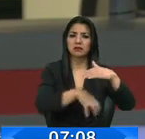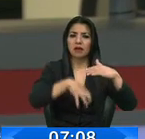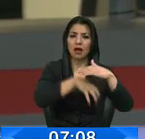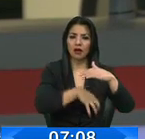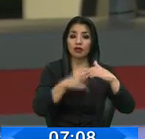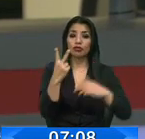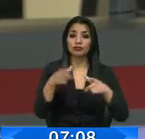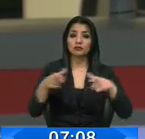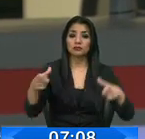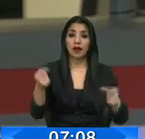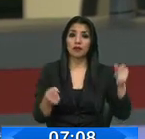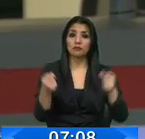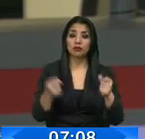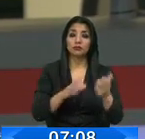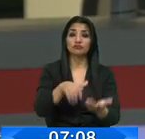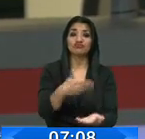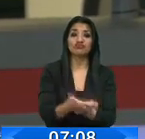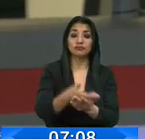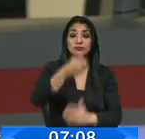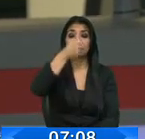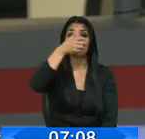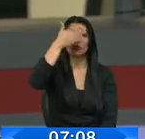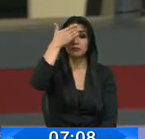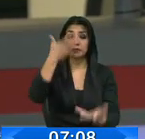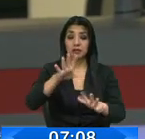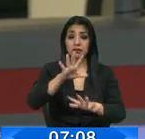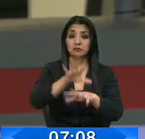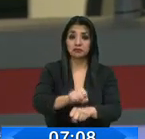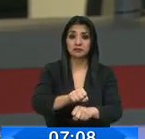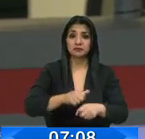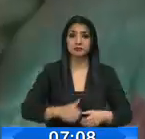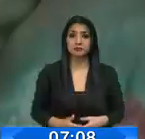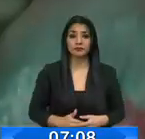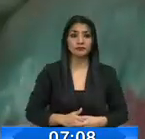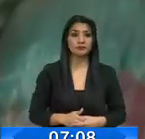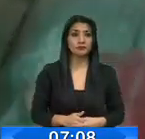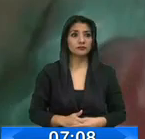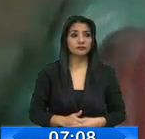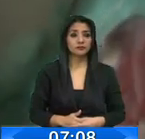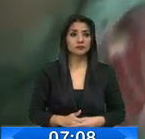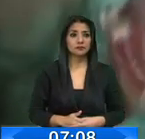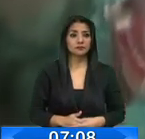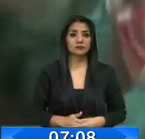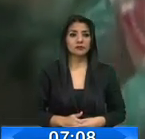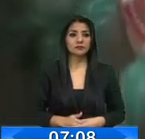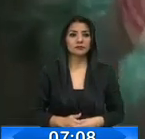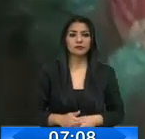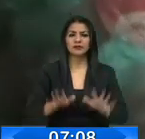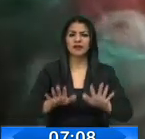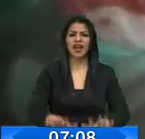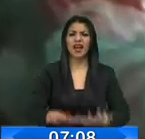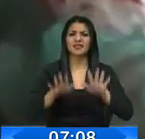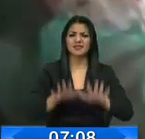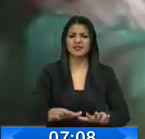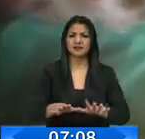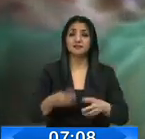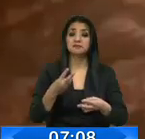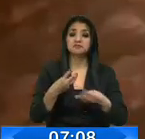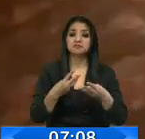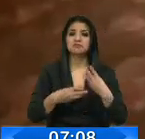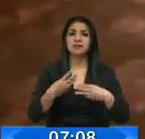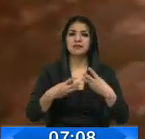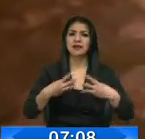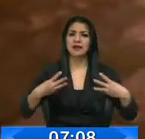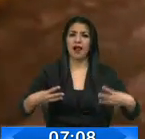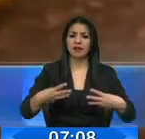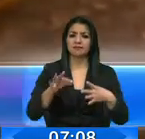2 camiones que estaban por llegar a Santo Domingo de los Áchilas. Como que ya no es novedad el transporte material minero sin las guías